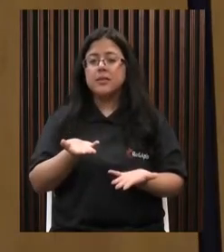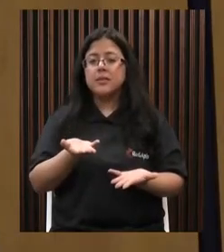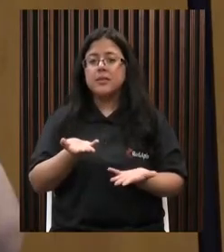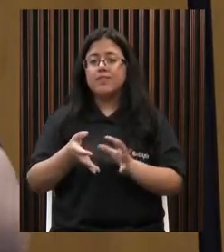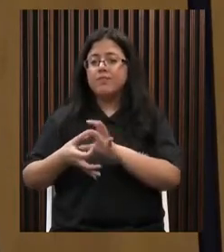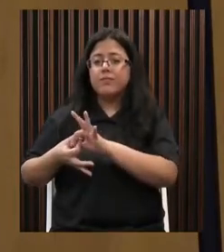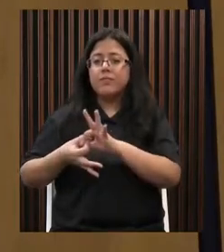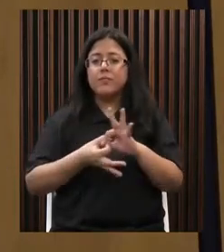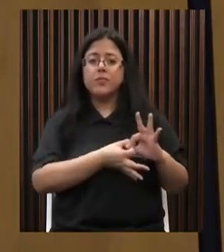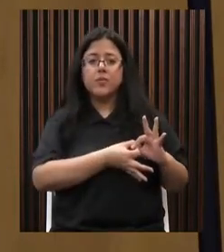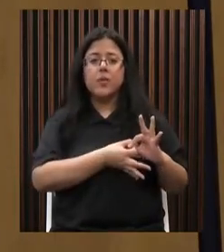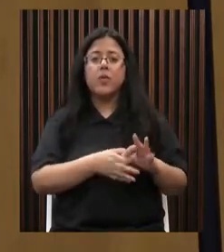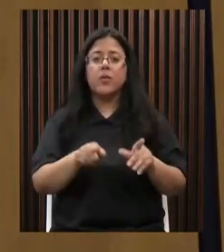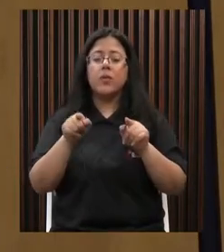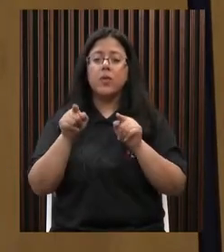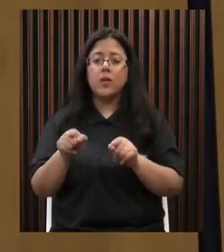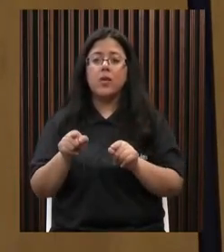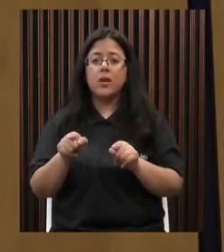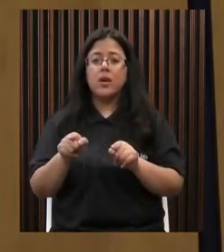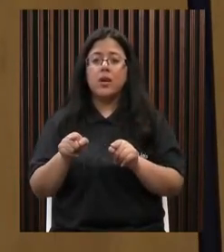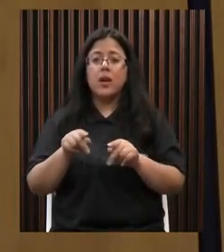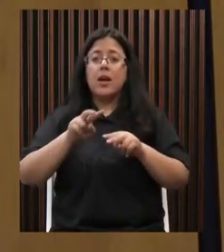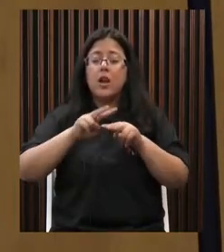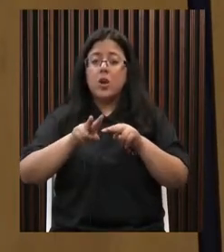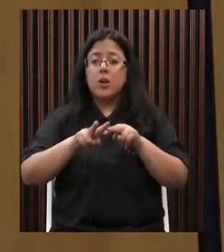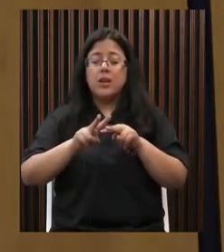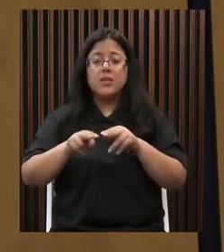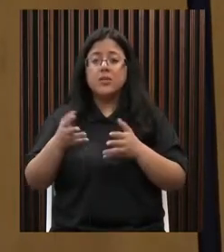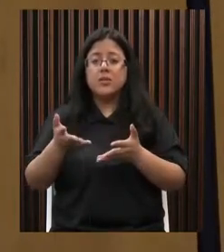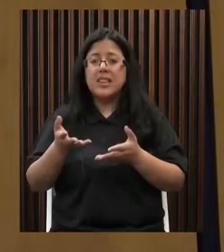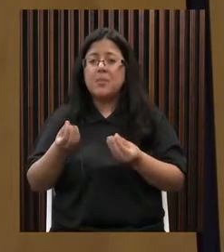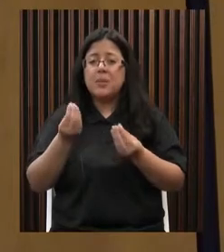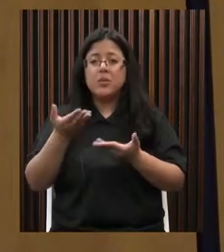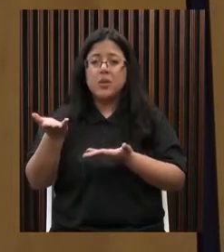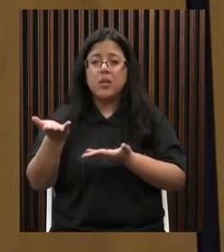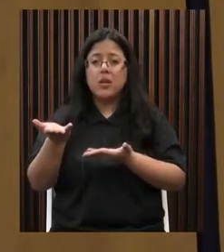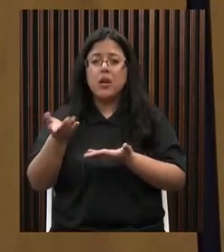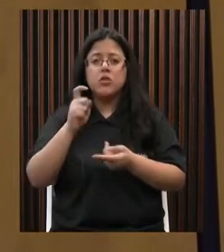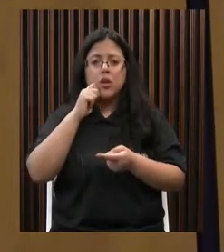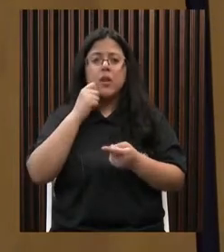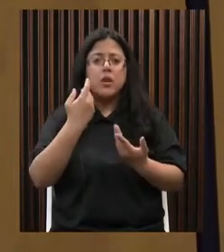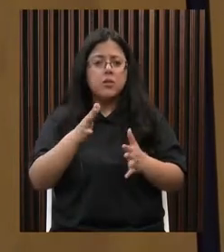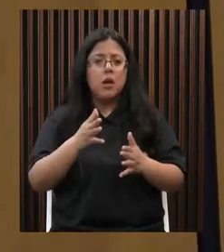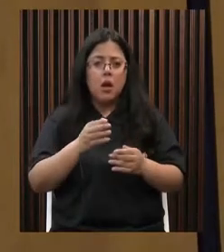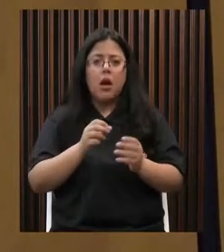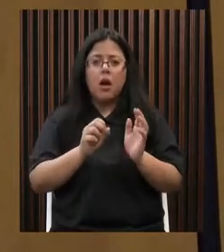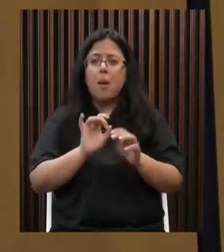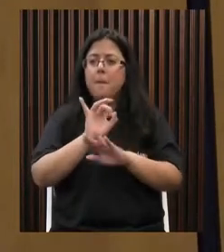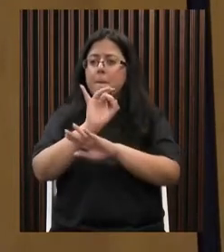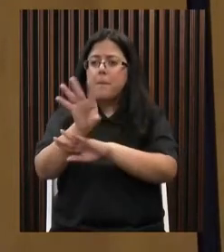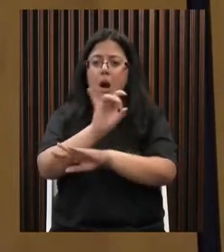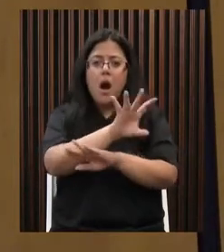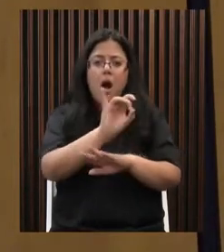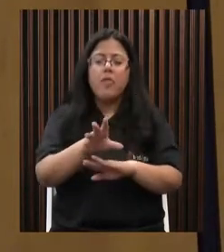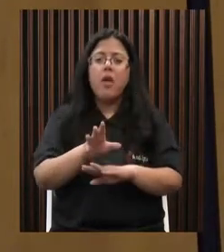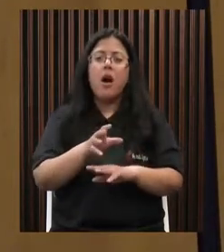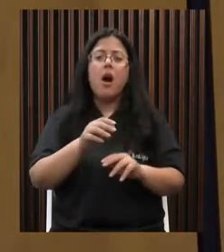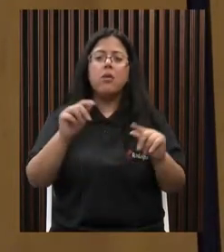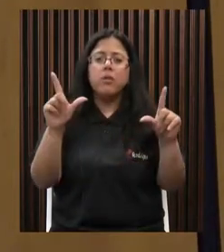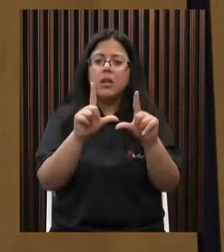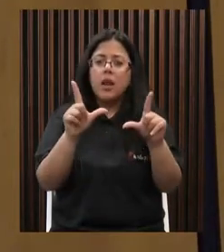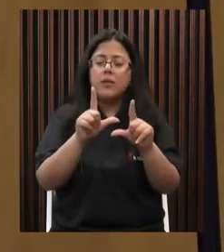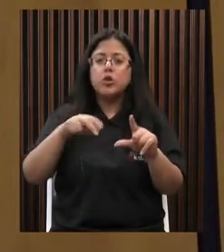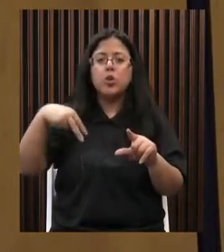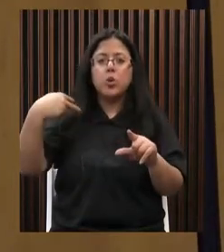qué? Porque efectivamente lo que ahí sucedió fue llevado a la prensa y también a la televisión. Hubo